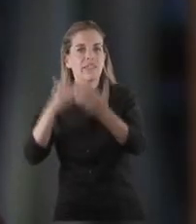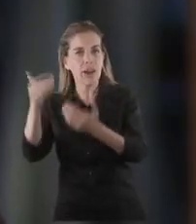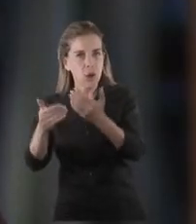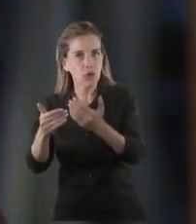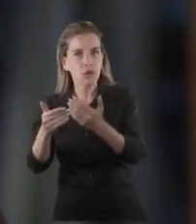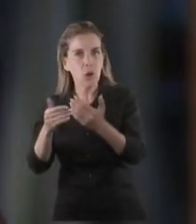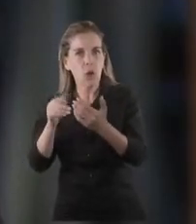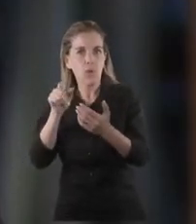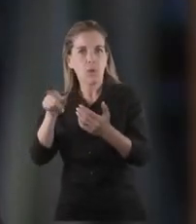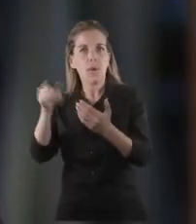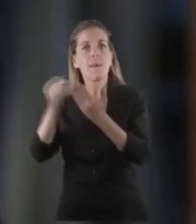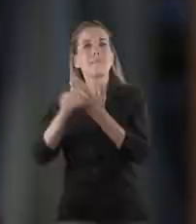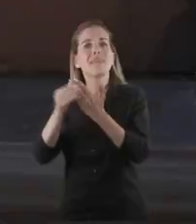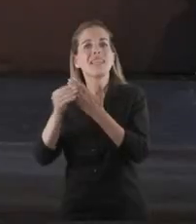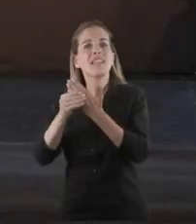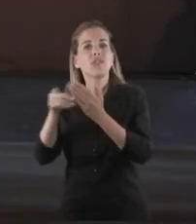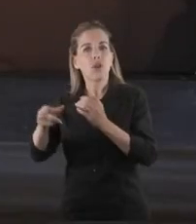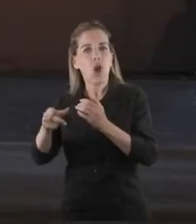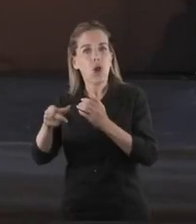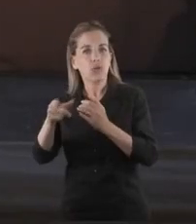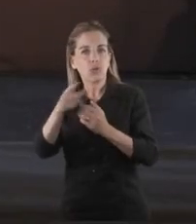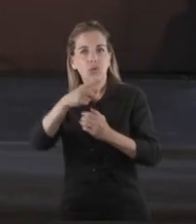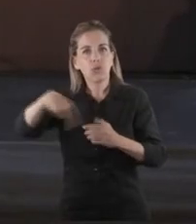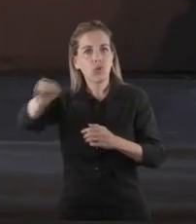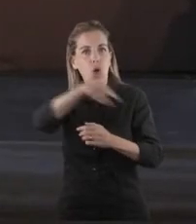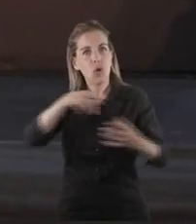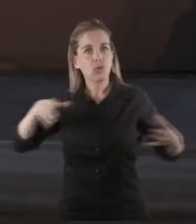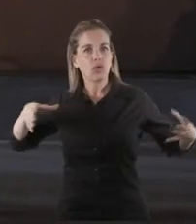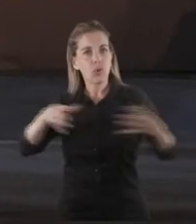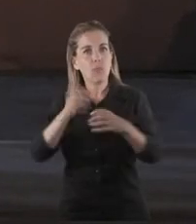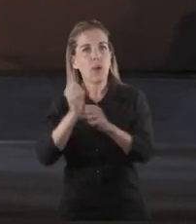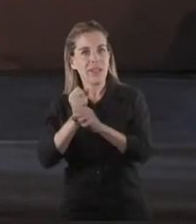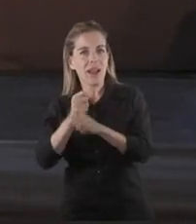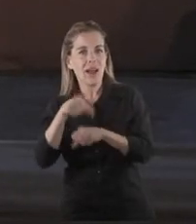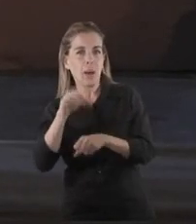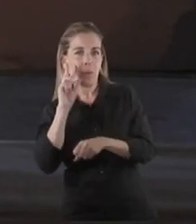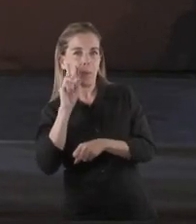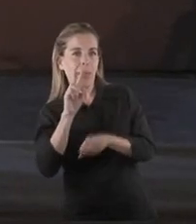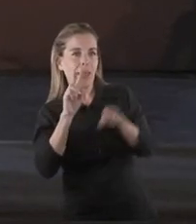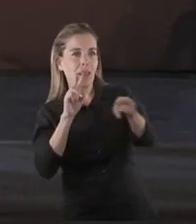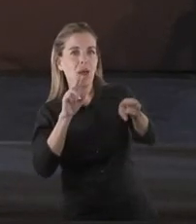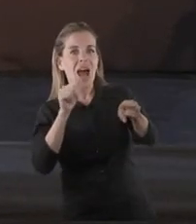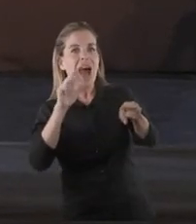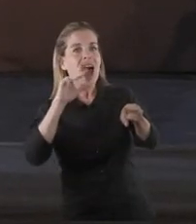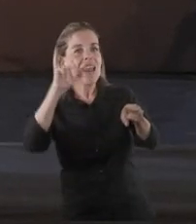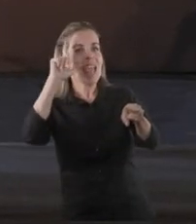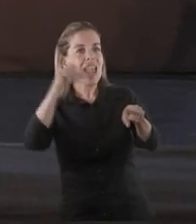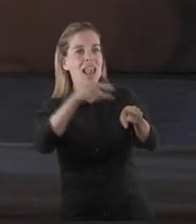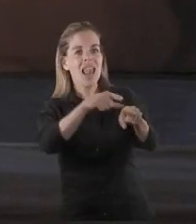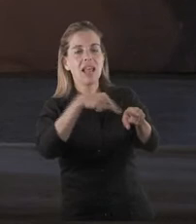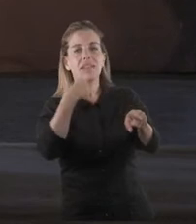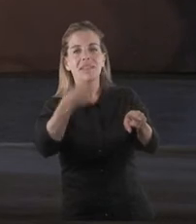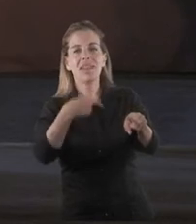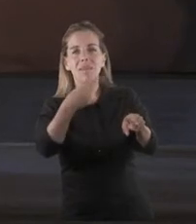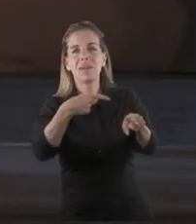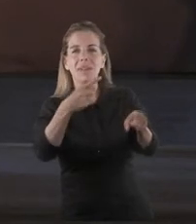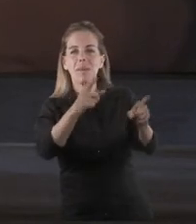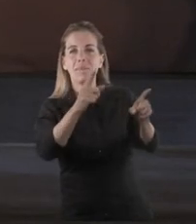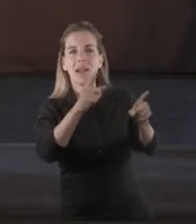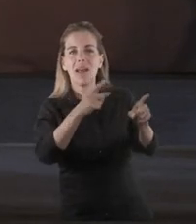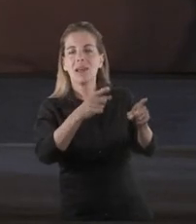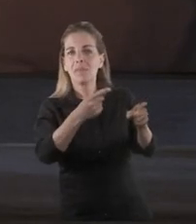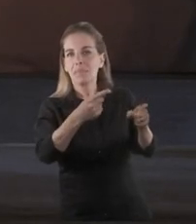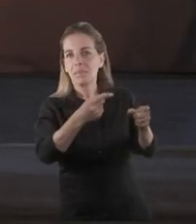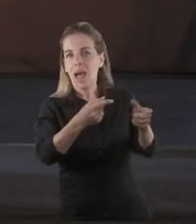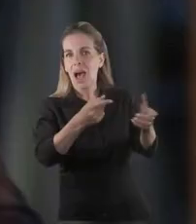de su ministro y de todo su equipo, estoy viendo a Ariel, que siempre nos atiende permanentemente, a